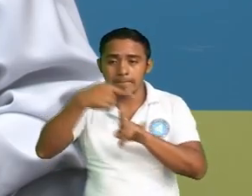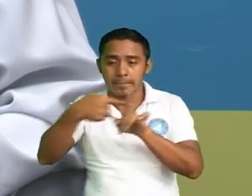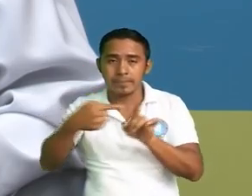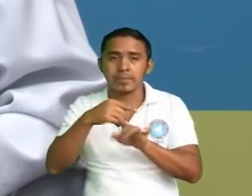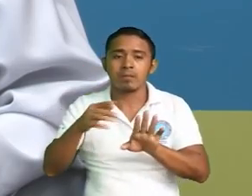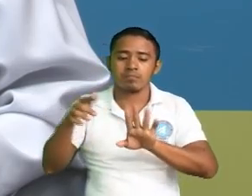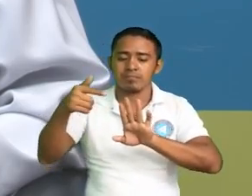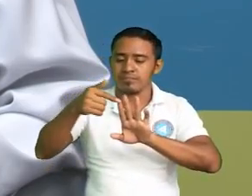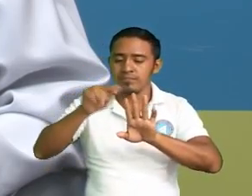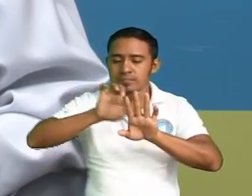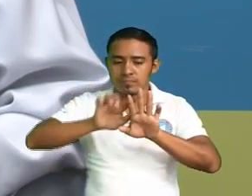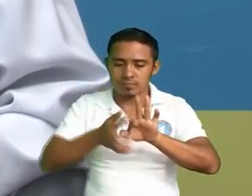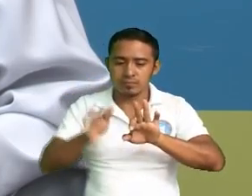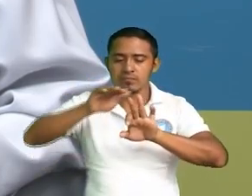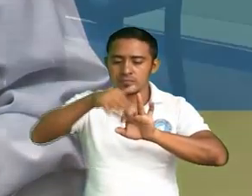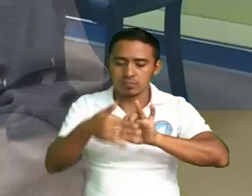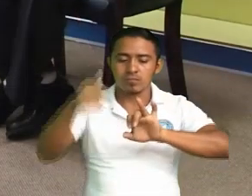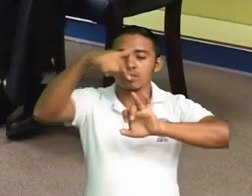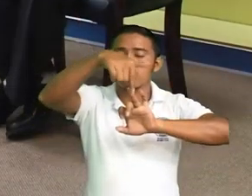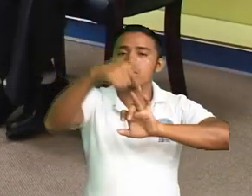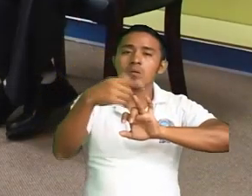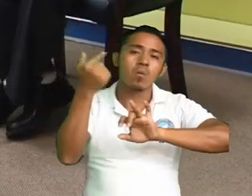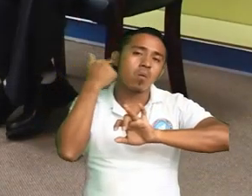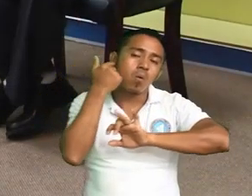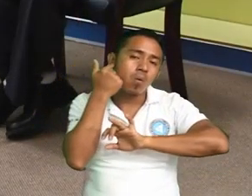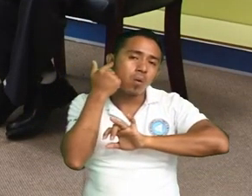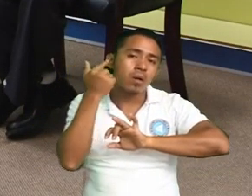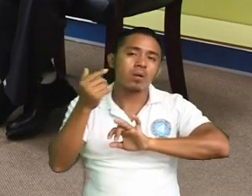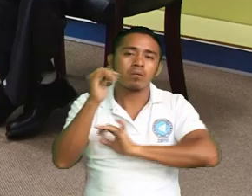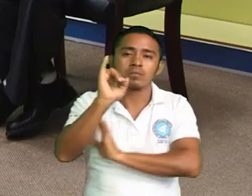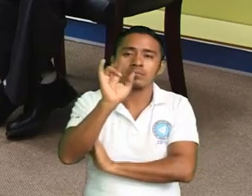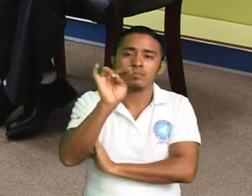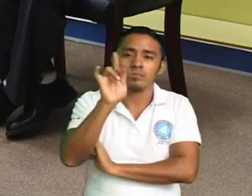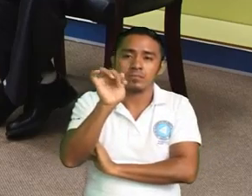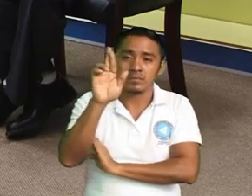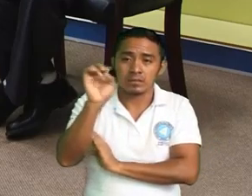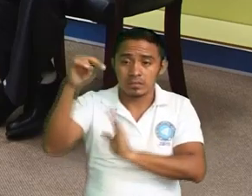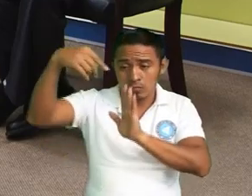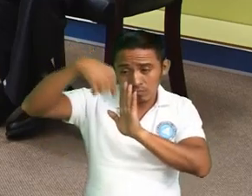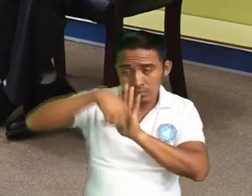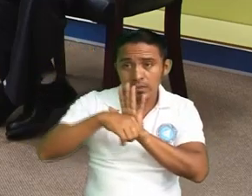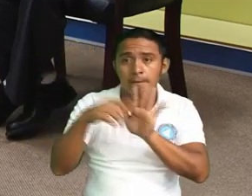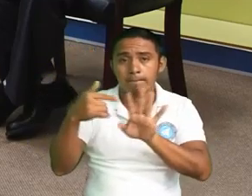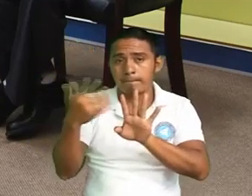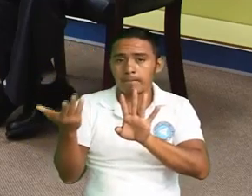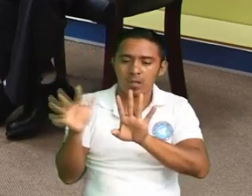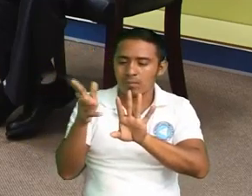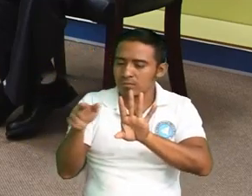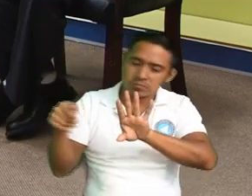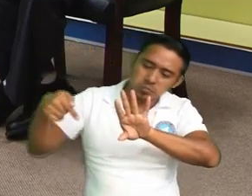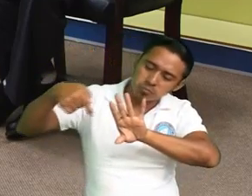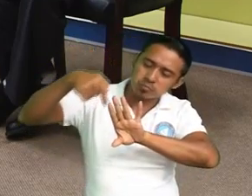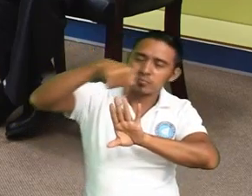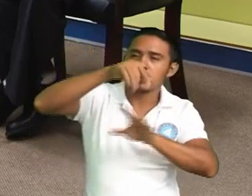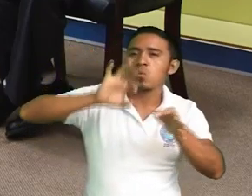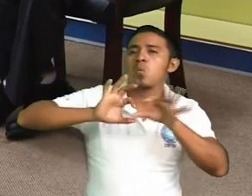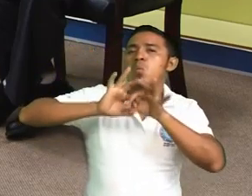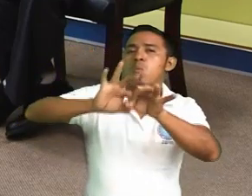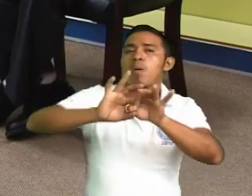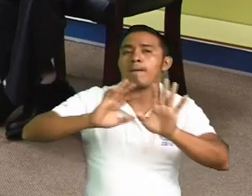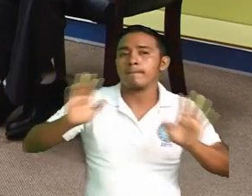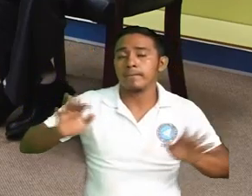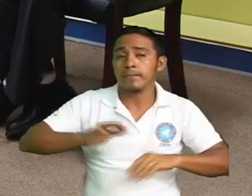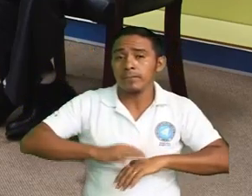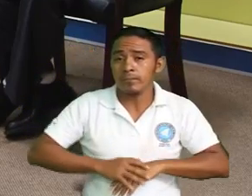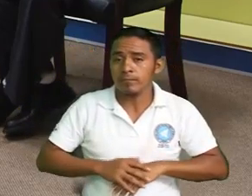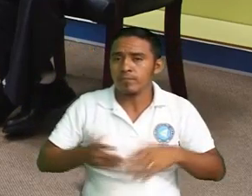hablamos ya de las infecciones del oído interno, doctor, me imagino que tiene que ver también con el externo, al medio. Es como cuando